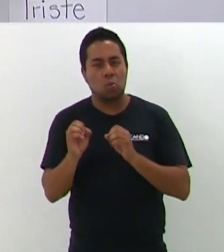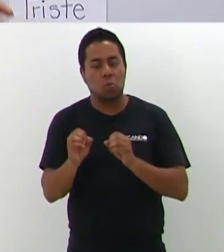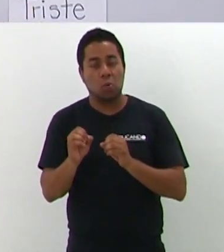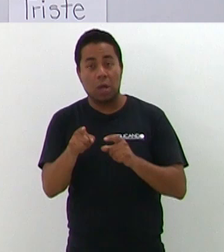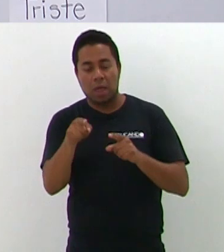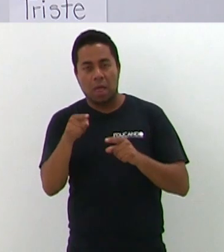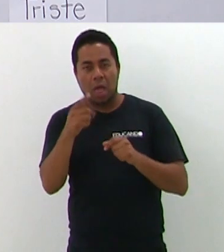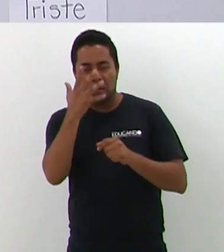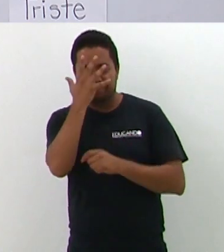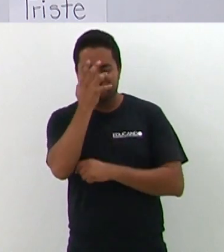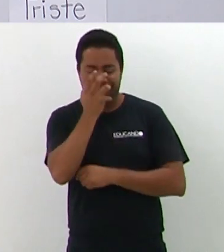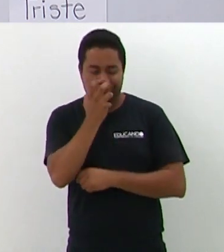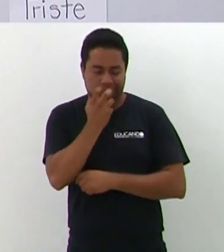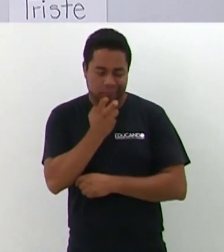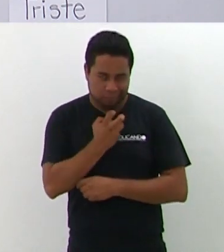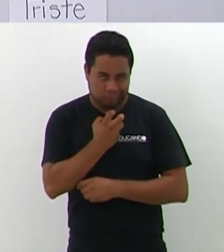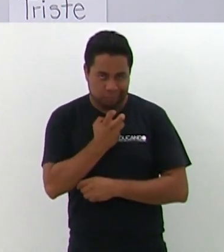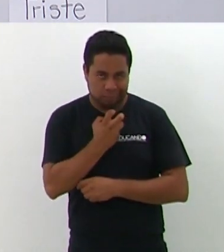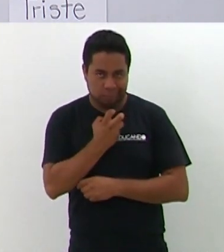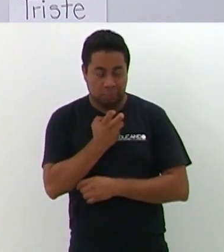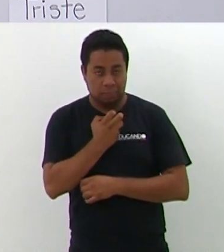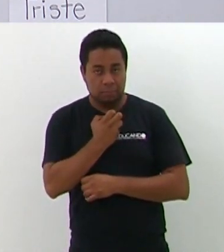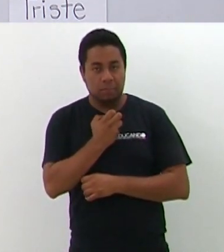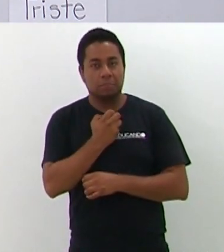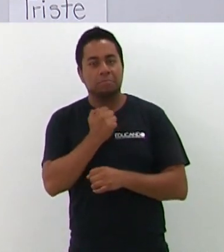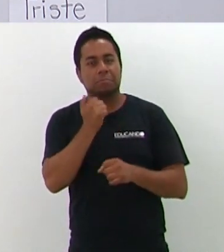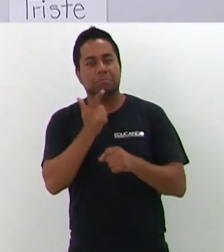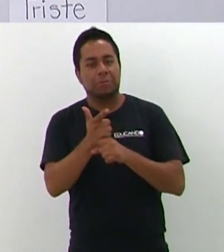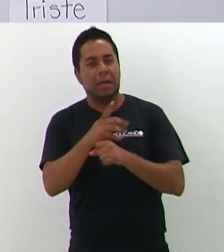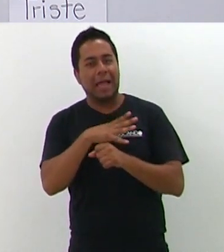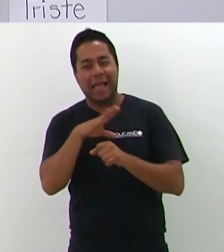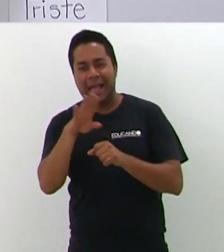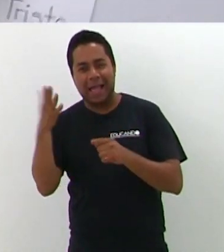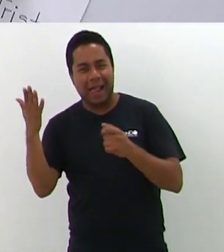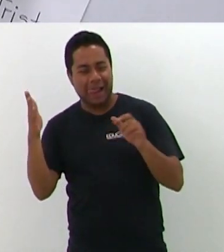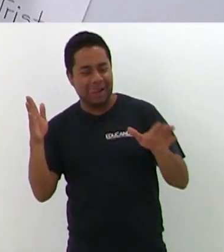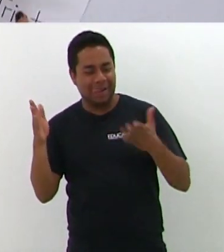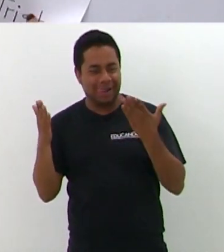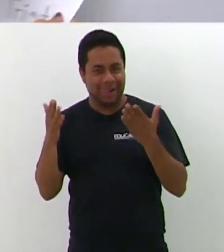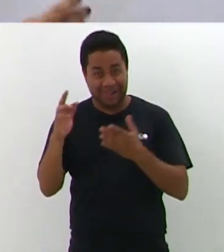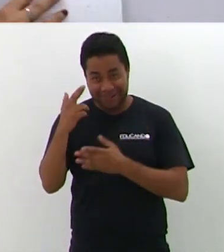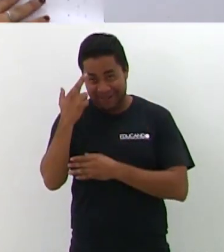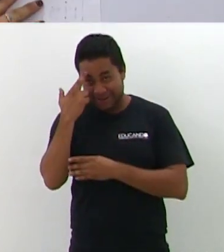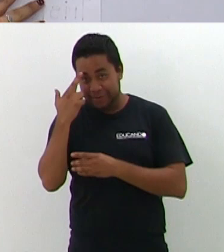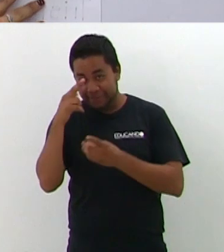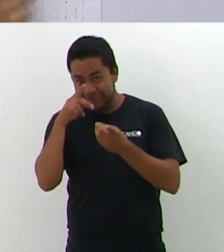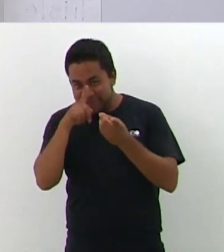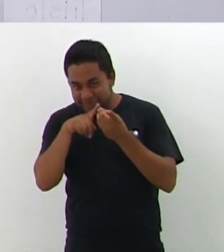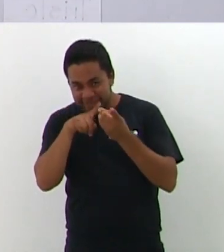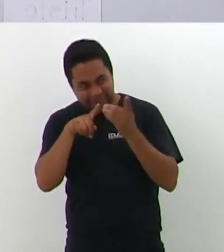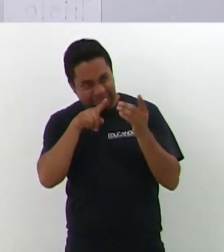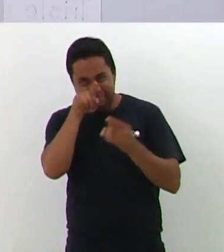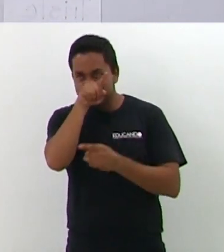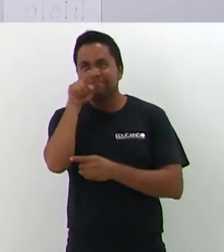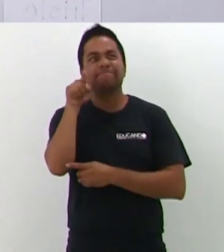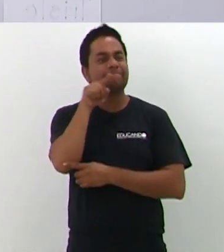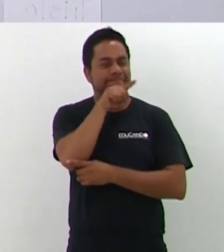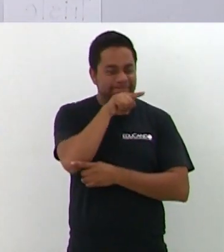¡Oh! Triste, ¿verdad? Ya tenemos otro par. ¿La recuerdas? ¿Dónde